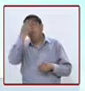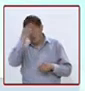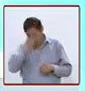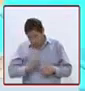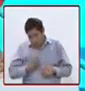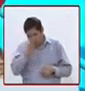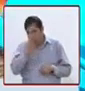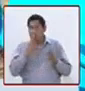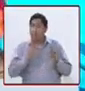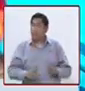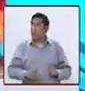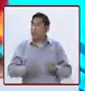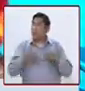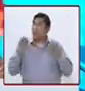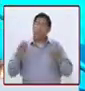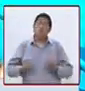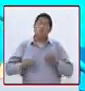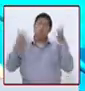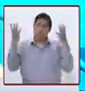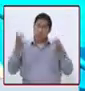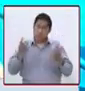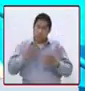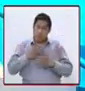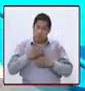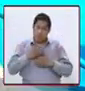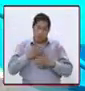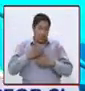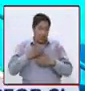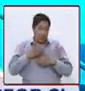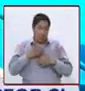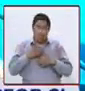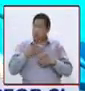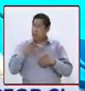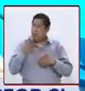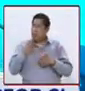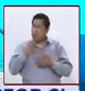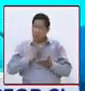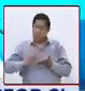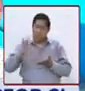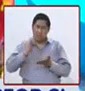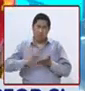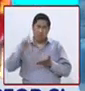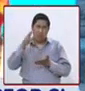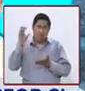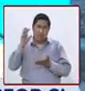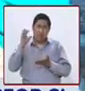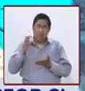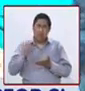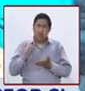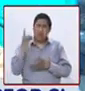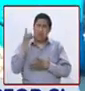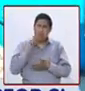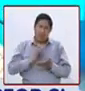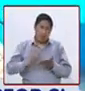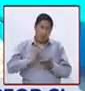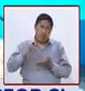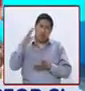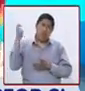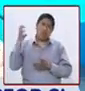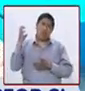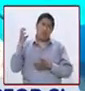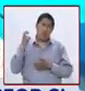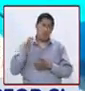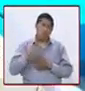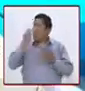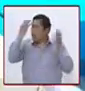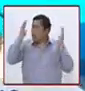por persona. Aquí hay muchas quejas, vienen de uno nomás, así que le sacan 300, 400, hasta,